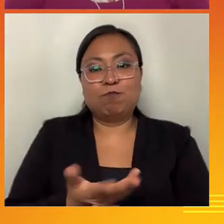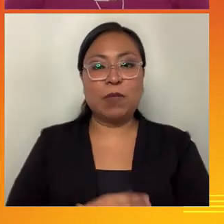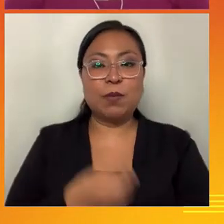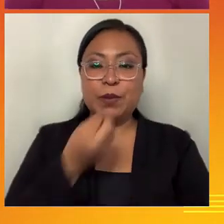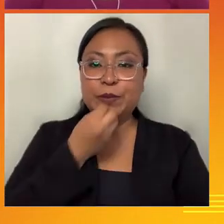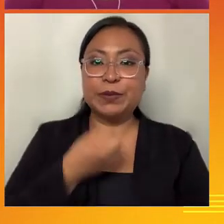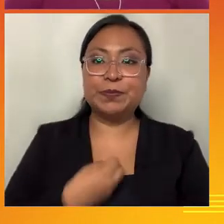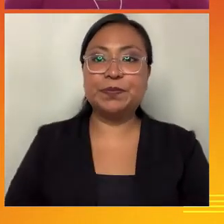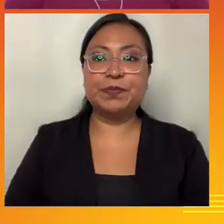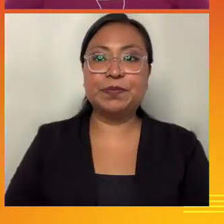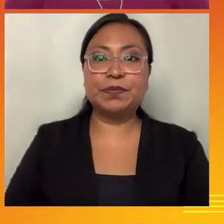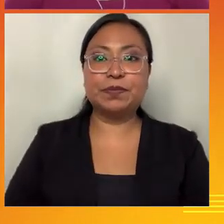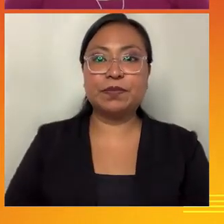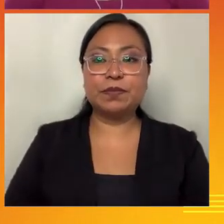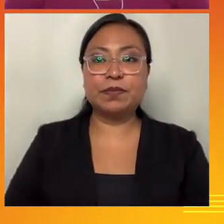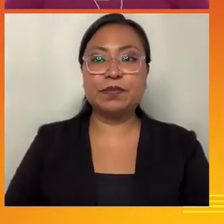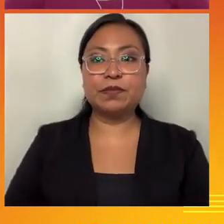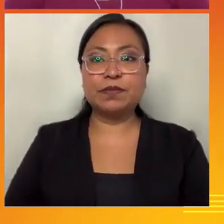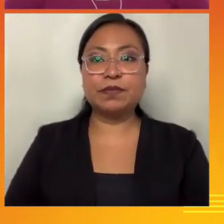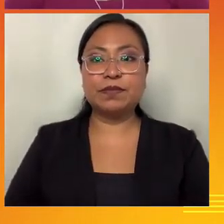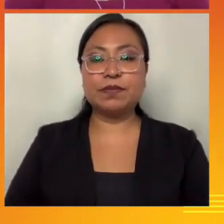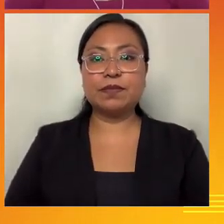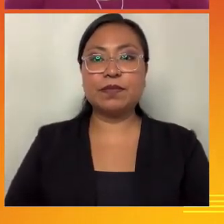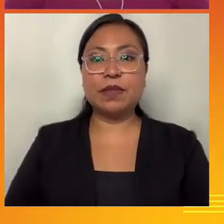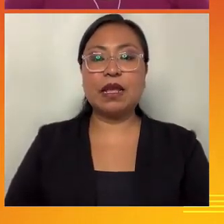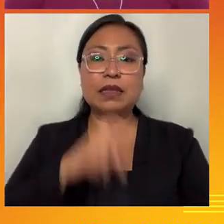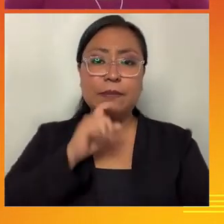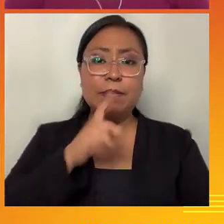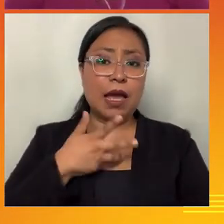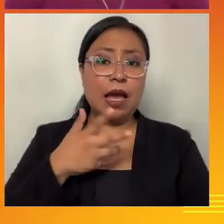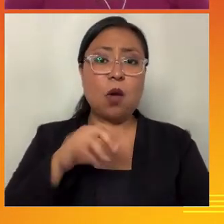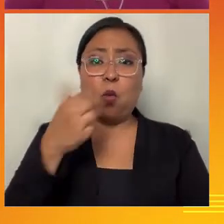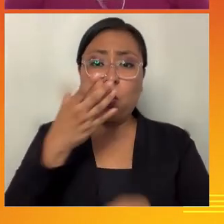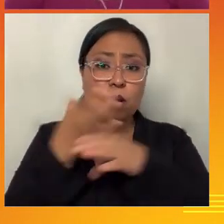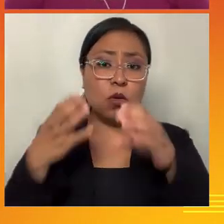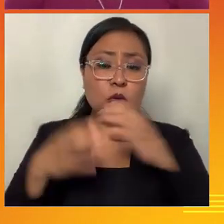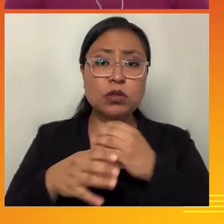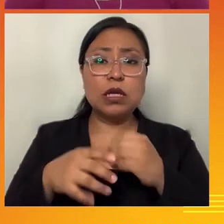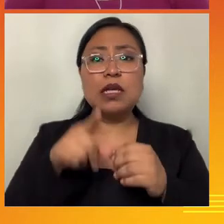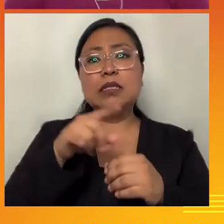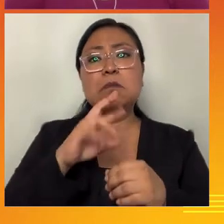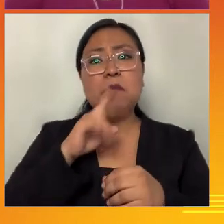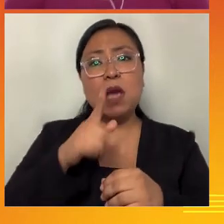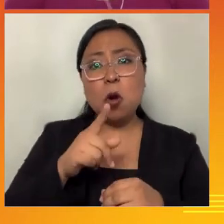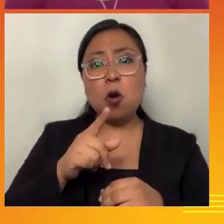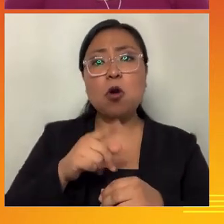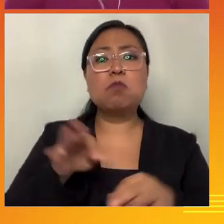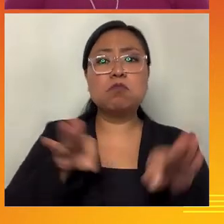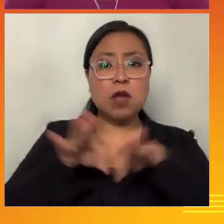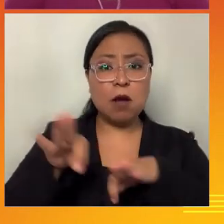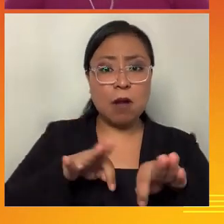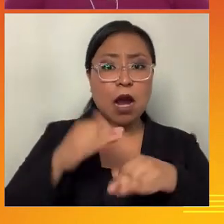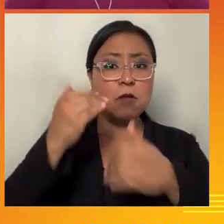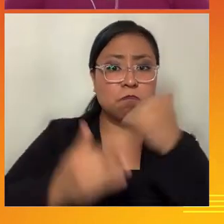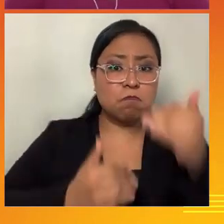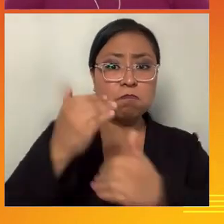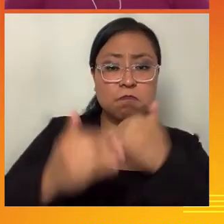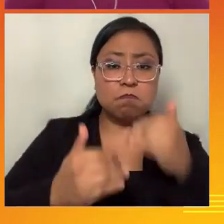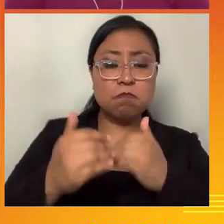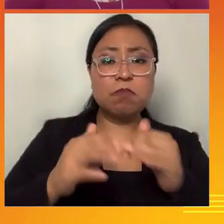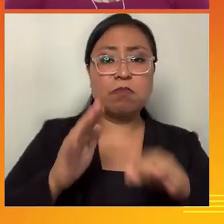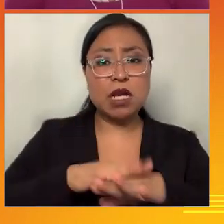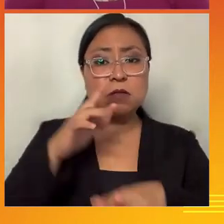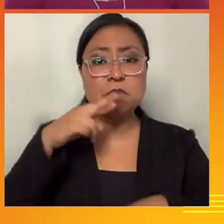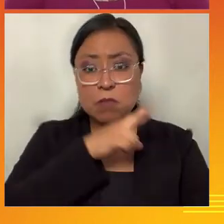cosas que tenemos que tener en consideración, como la optimización de procesos, nuestros procesos internos, nuestro